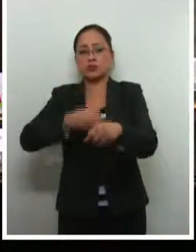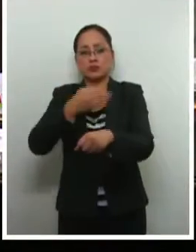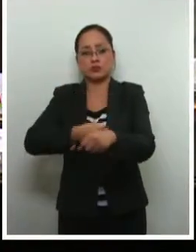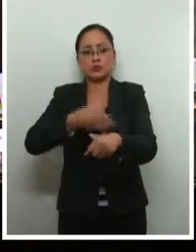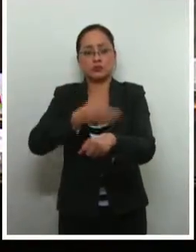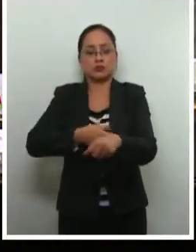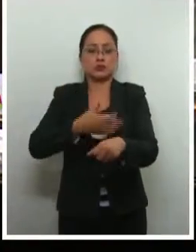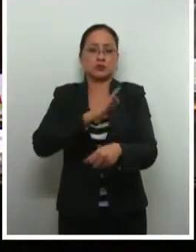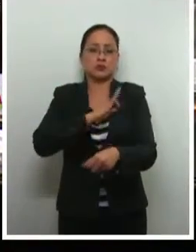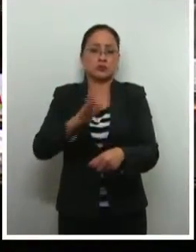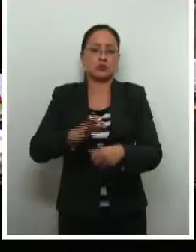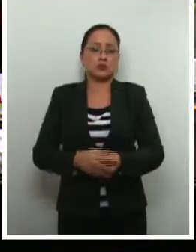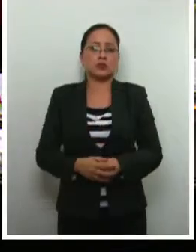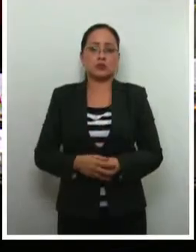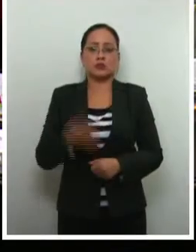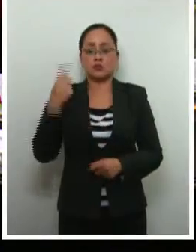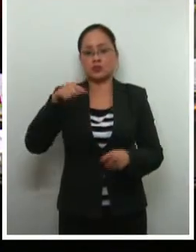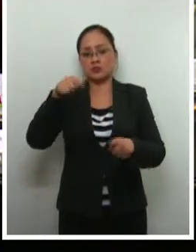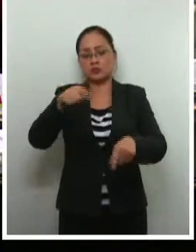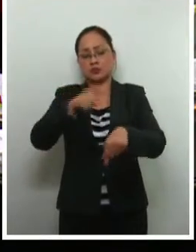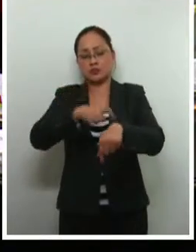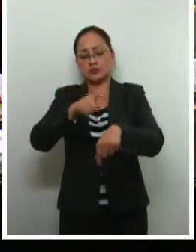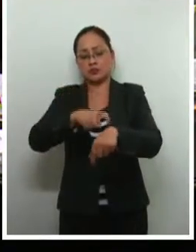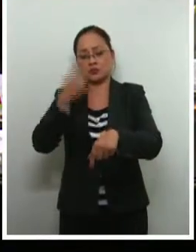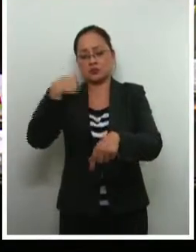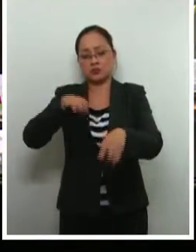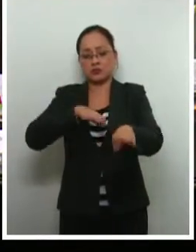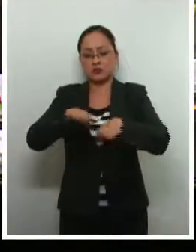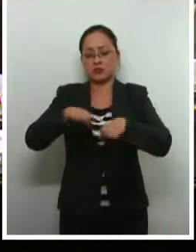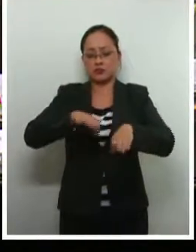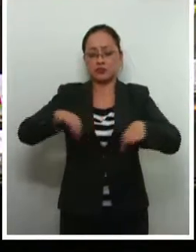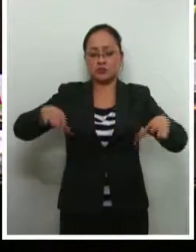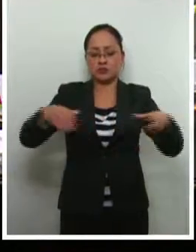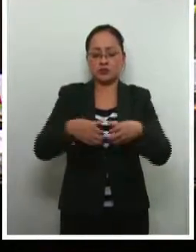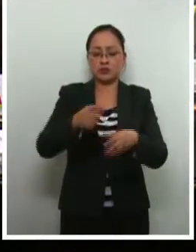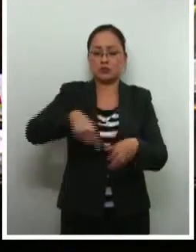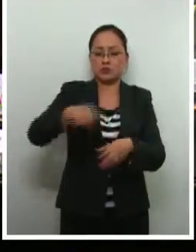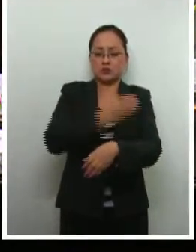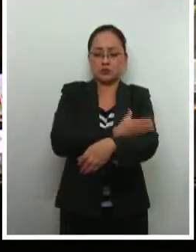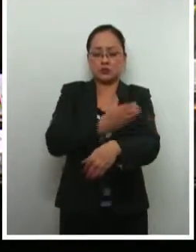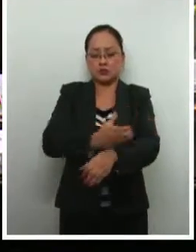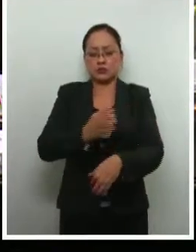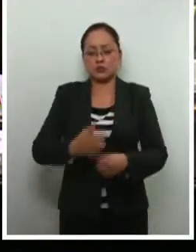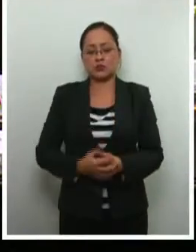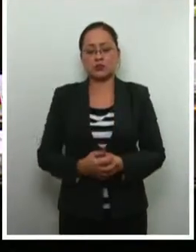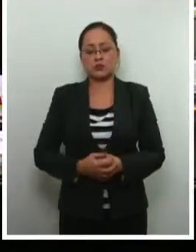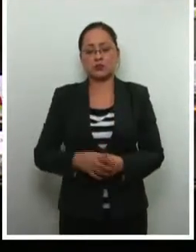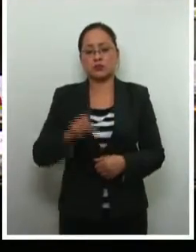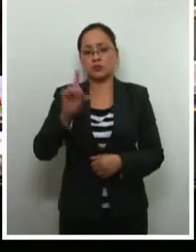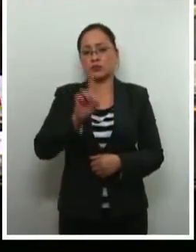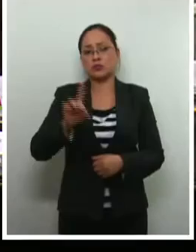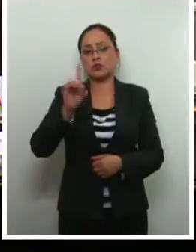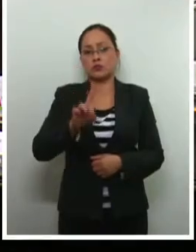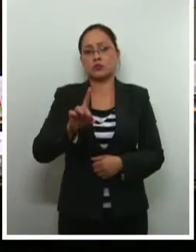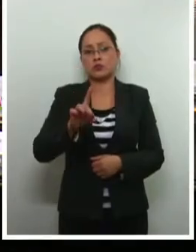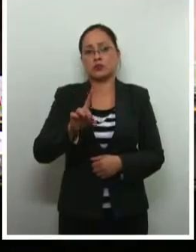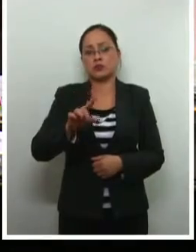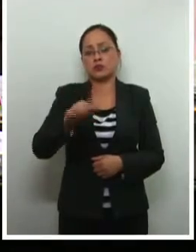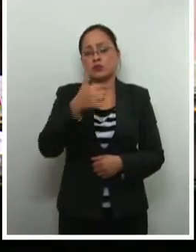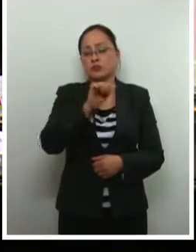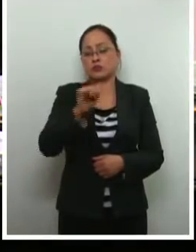horas por los horarios de trabajo de nuestros compañeros. Domingo de 12 a 15